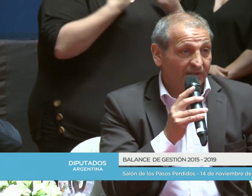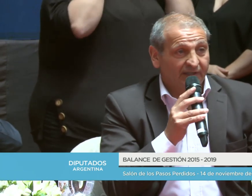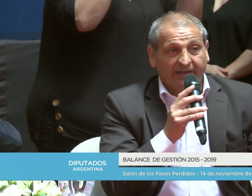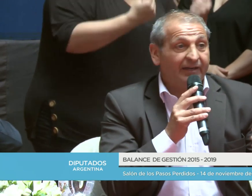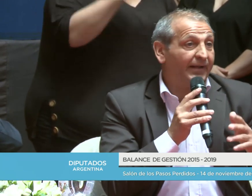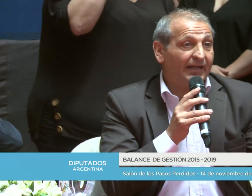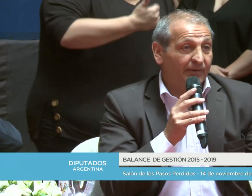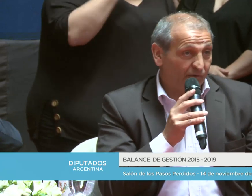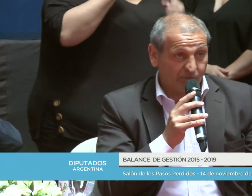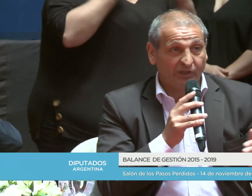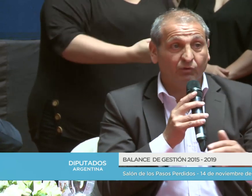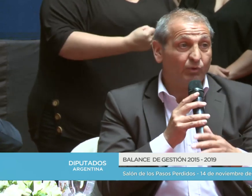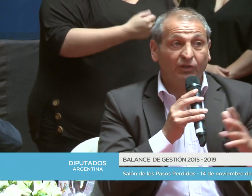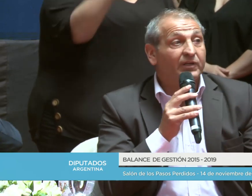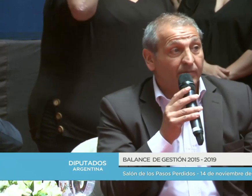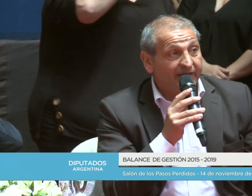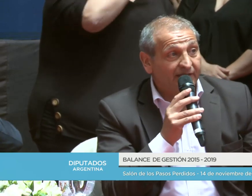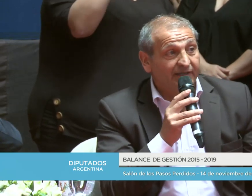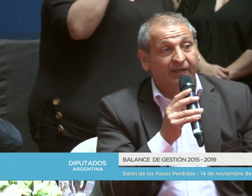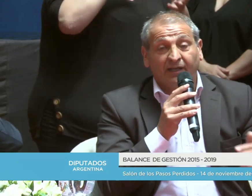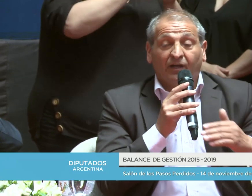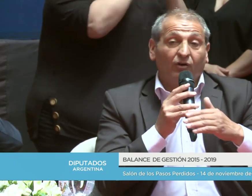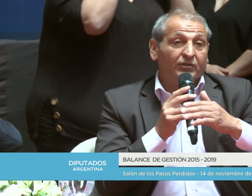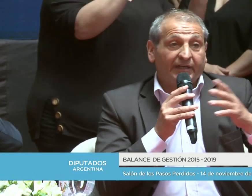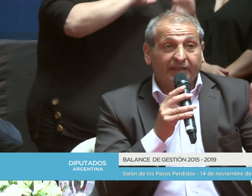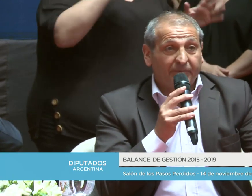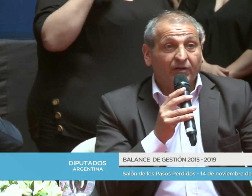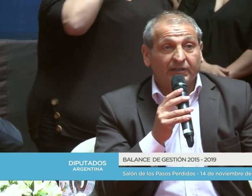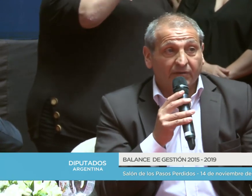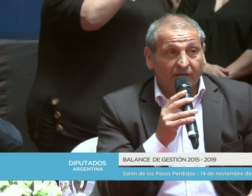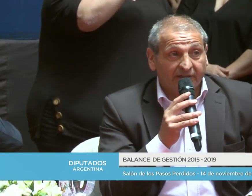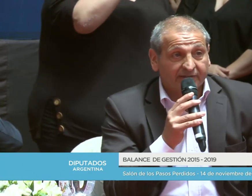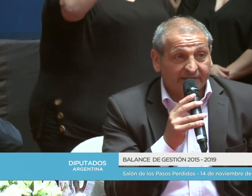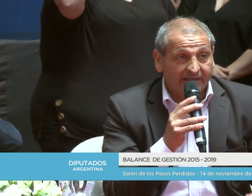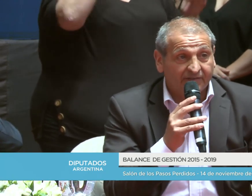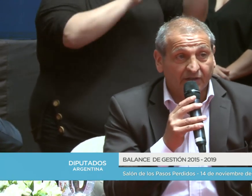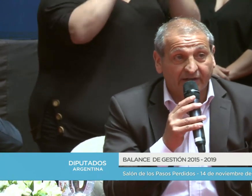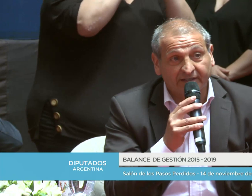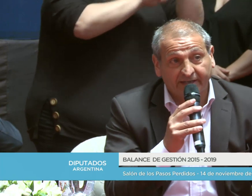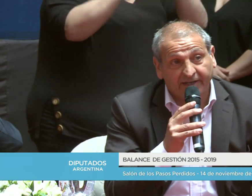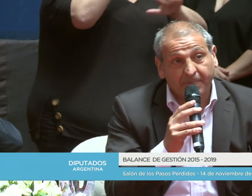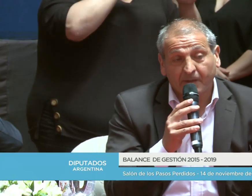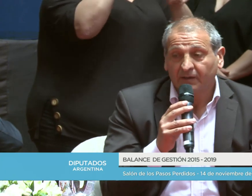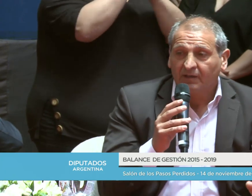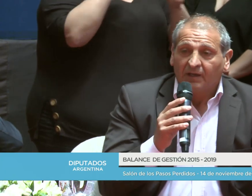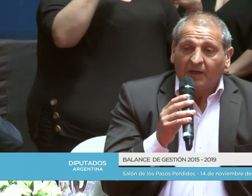esfuerzo inquebrantable. No hemos tenido ni un inconveniente con los 30 y pico restauradores que están haciendo aquella